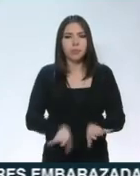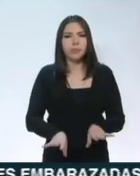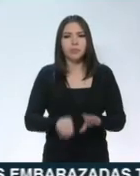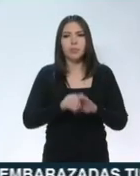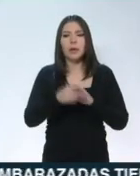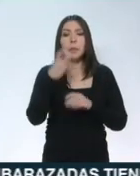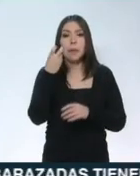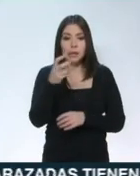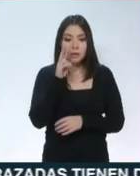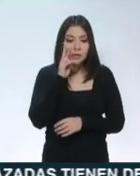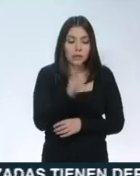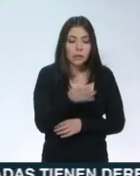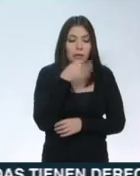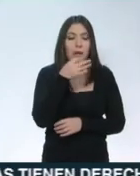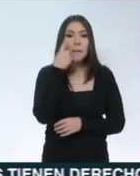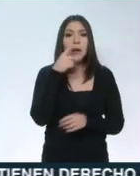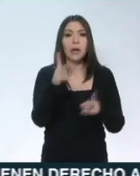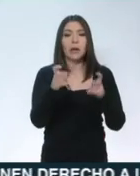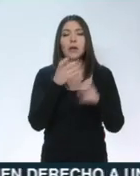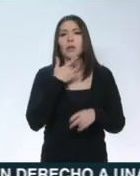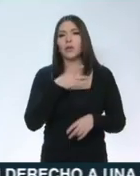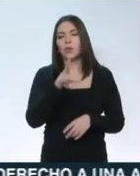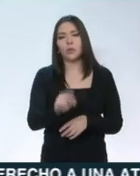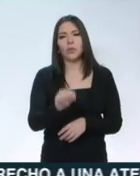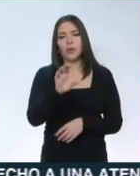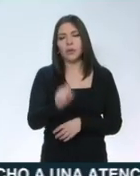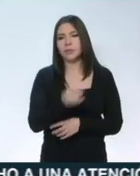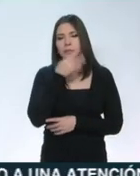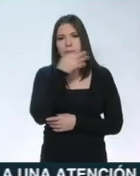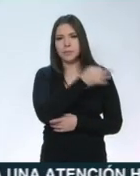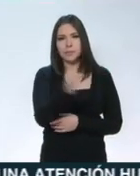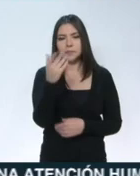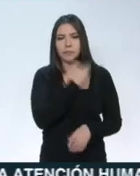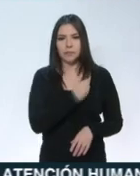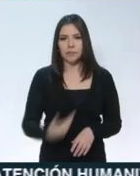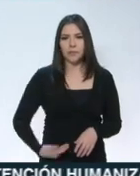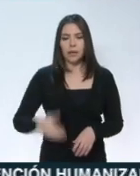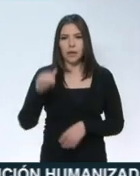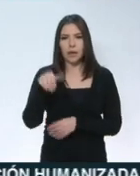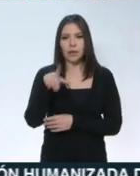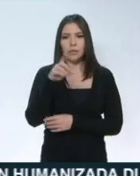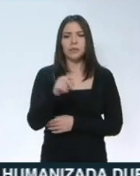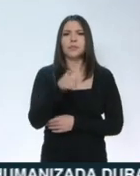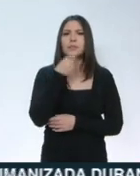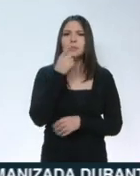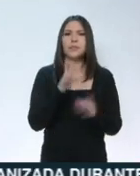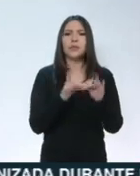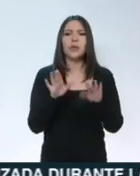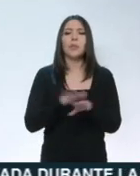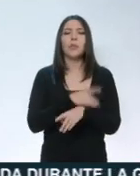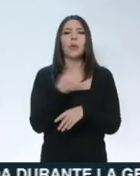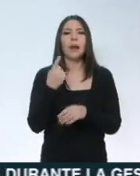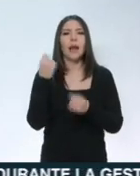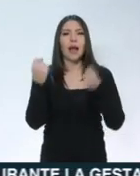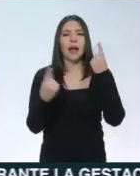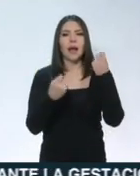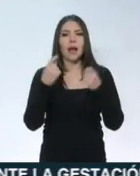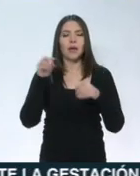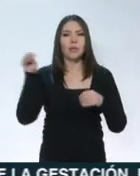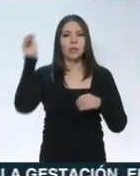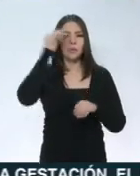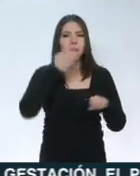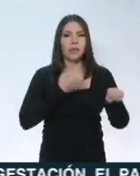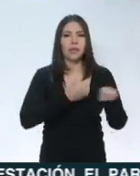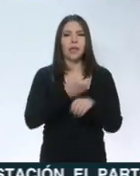informó este lunes el presidente Andrés Manuel López Obrador. Al referirse al tema de desabasto de gasolinas en varias entidades